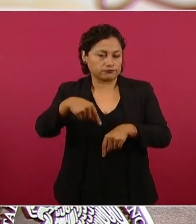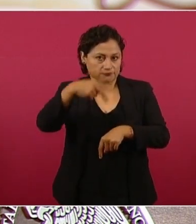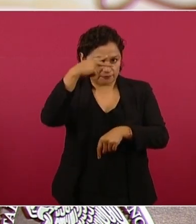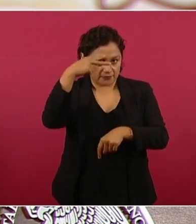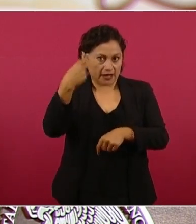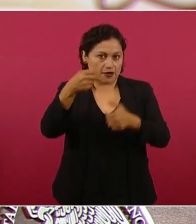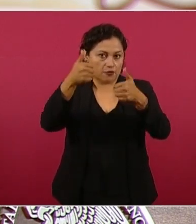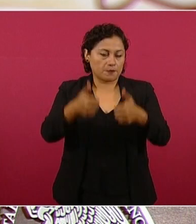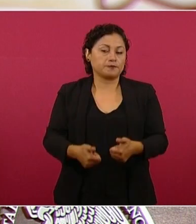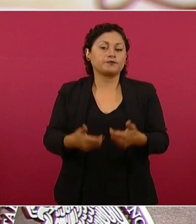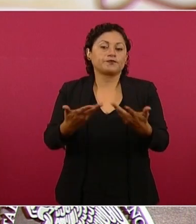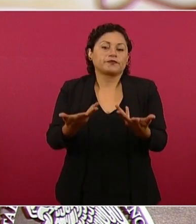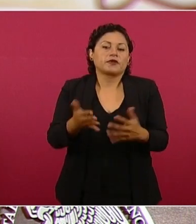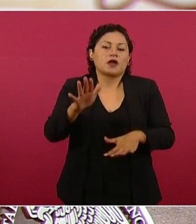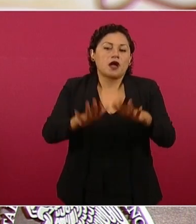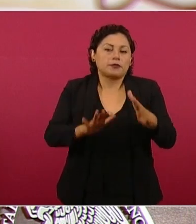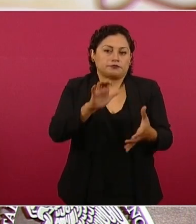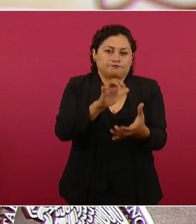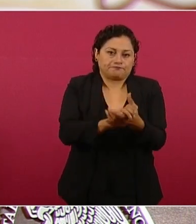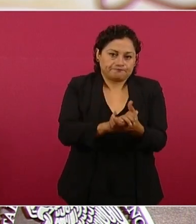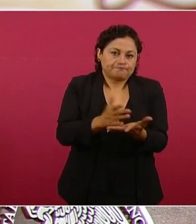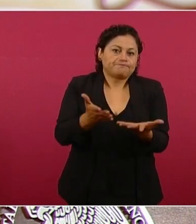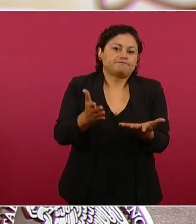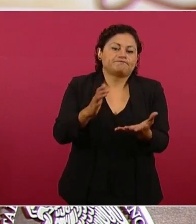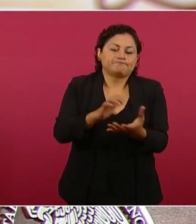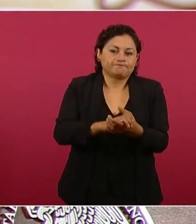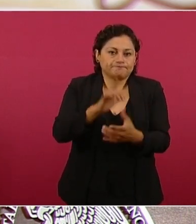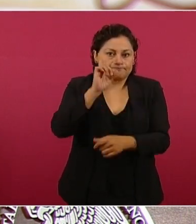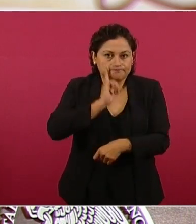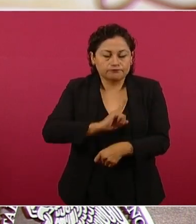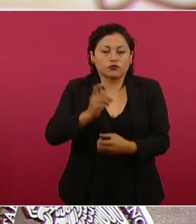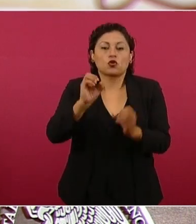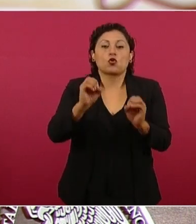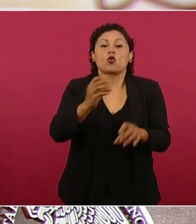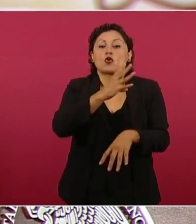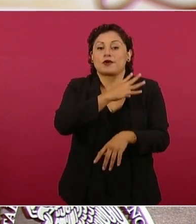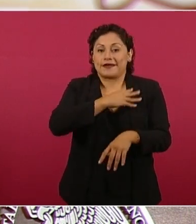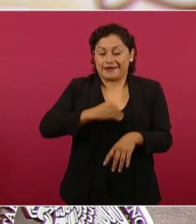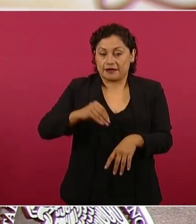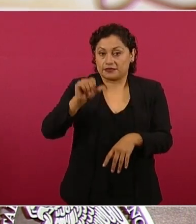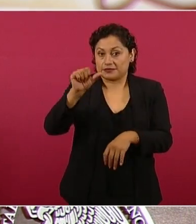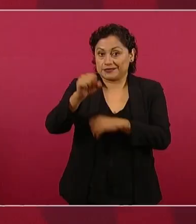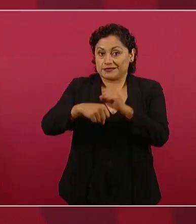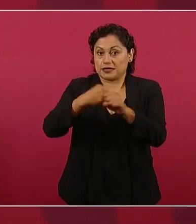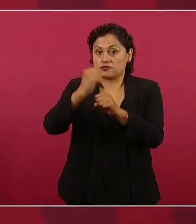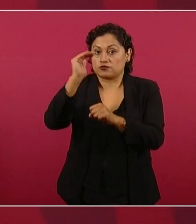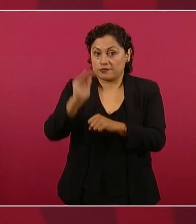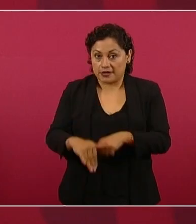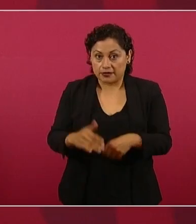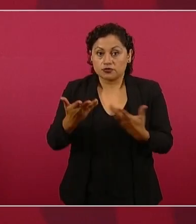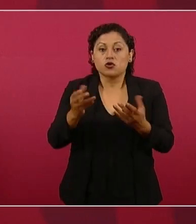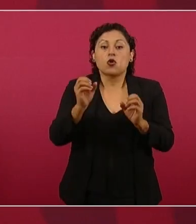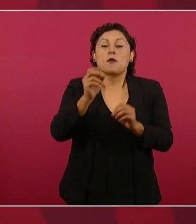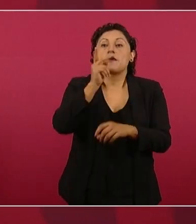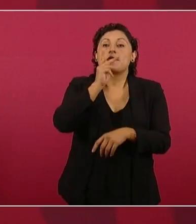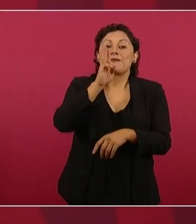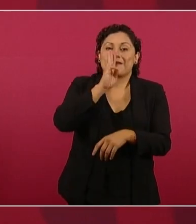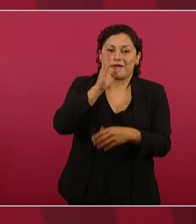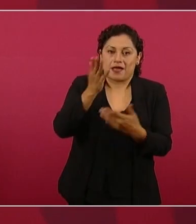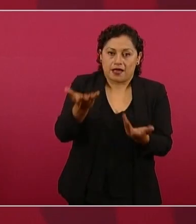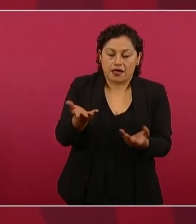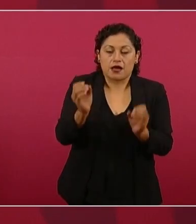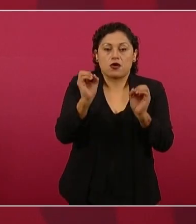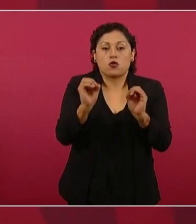los esposos, hijas e hijos menores de 16 años o incluso los padres y las madres que tienen